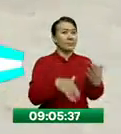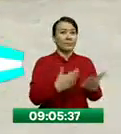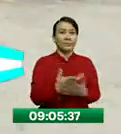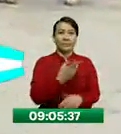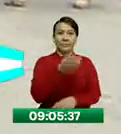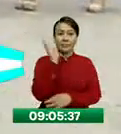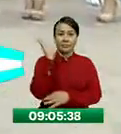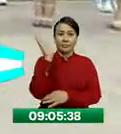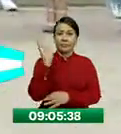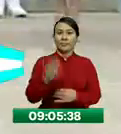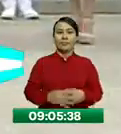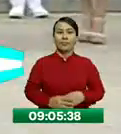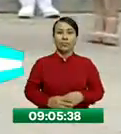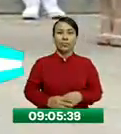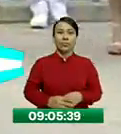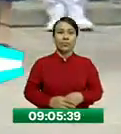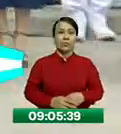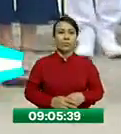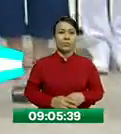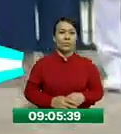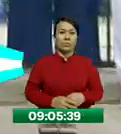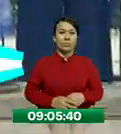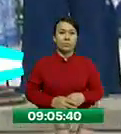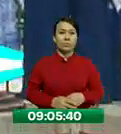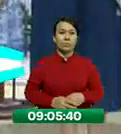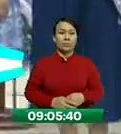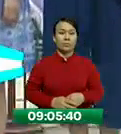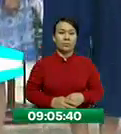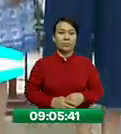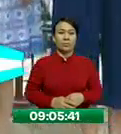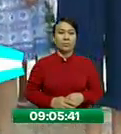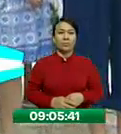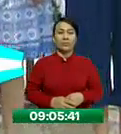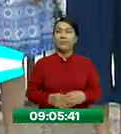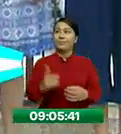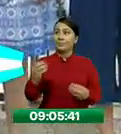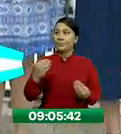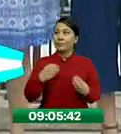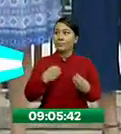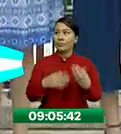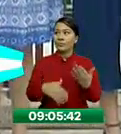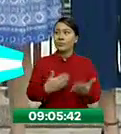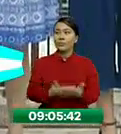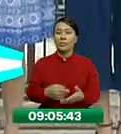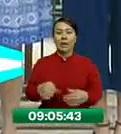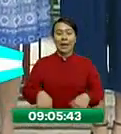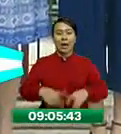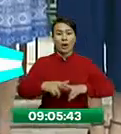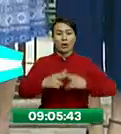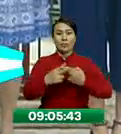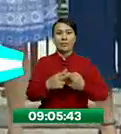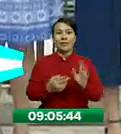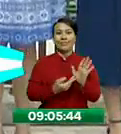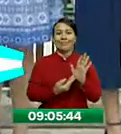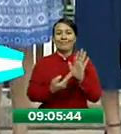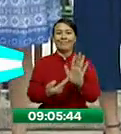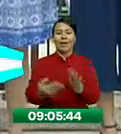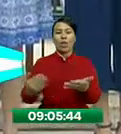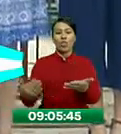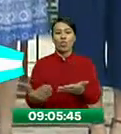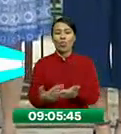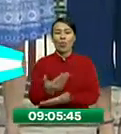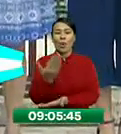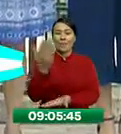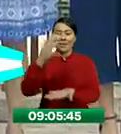pocos instantes. Definitivamente ha logrado sus frutos. Y hoy empezamos una nueva